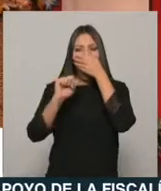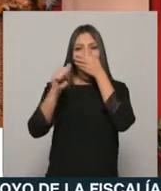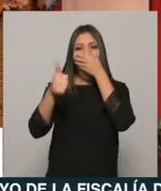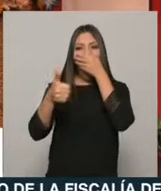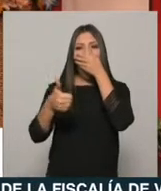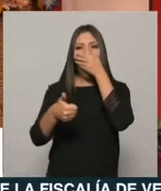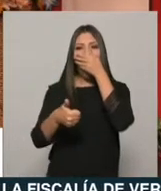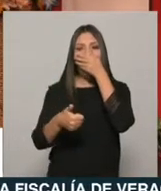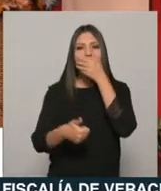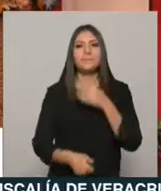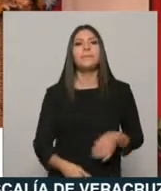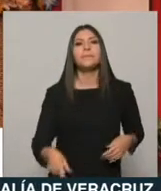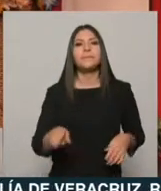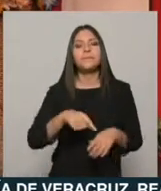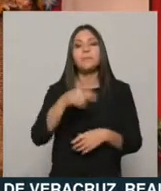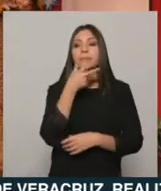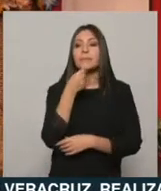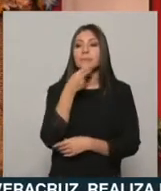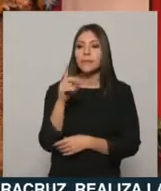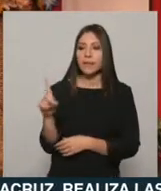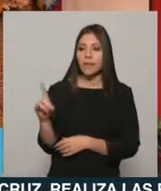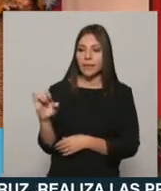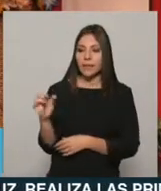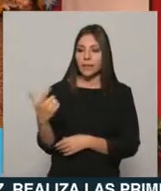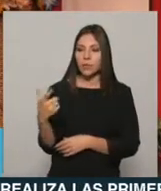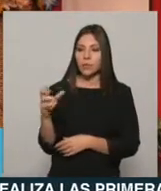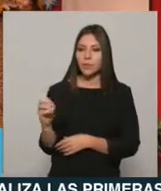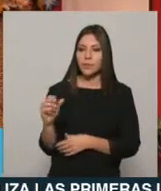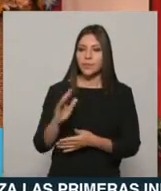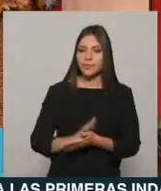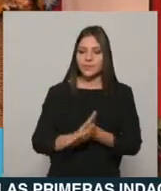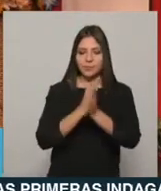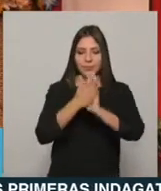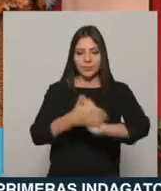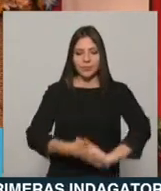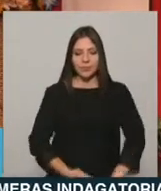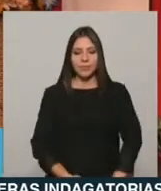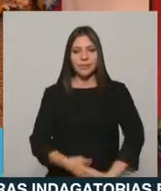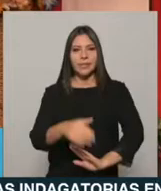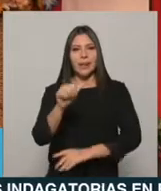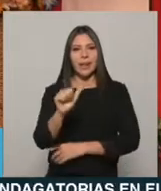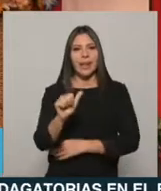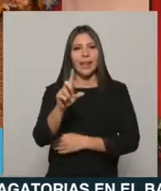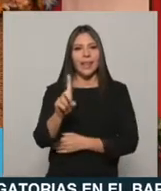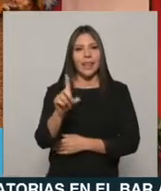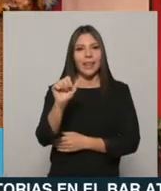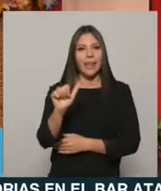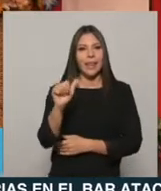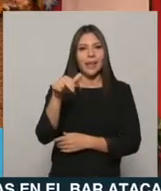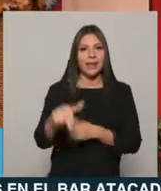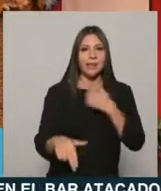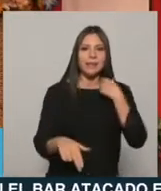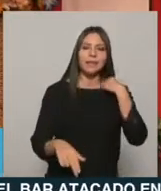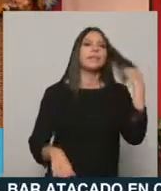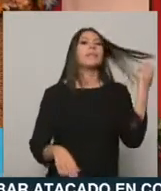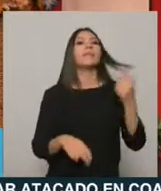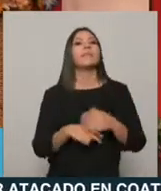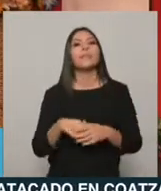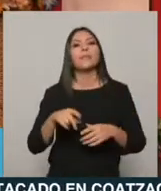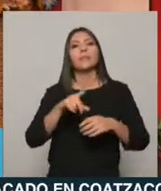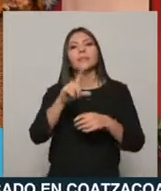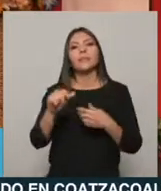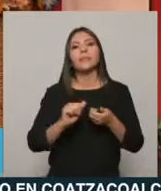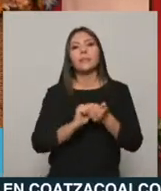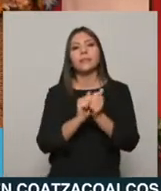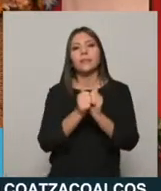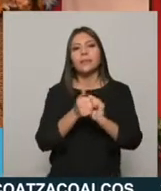paraíso. Okay. Y Diego o Cristian se transforman en los Adanes y bueno, y tienen un discurso un tanto